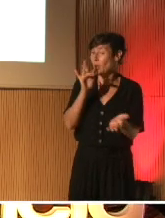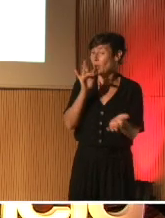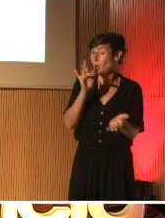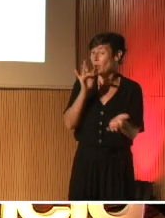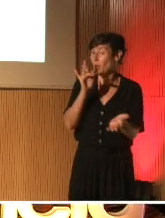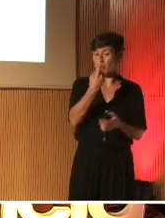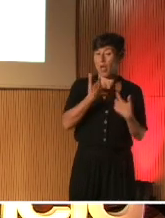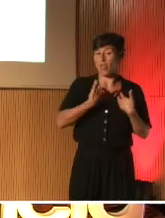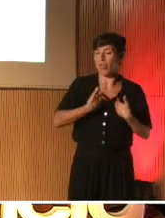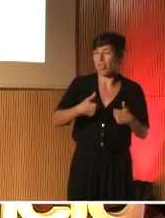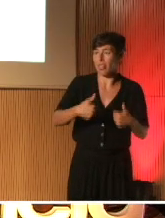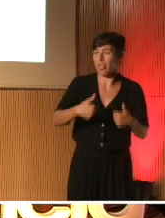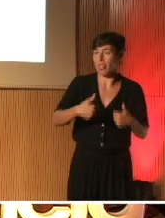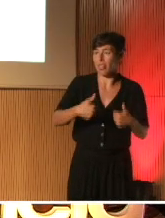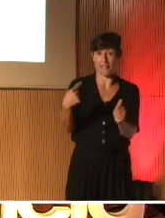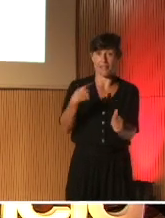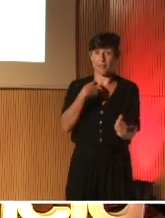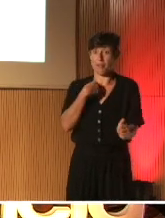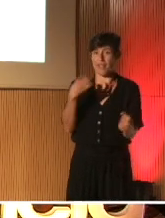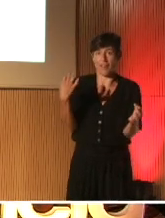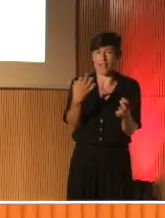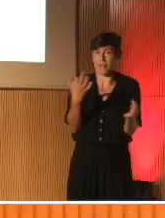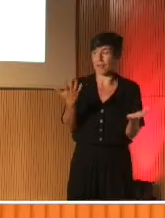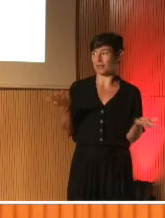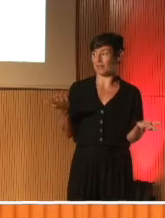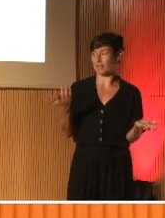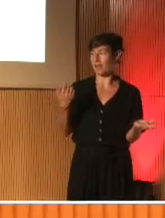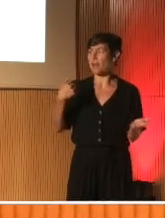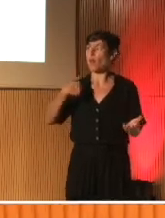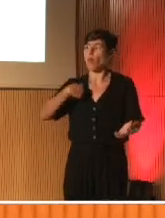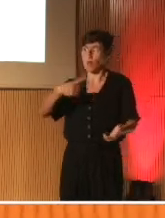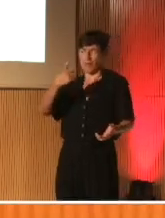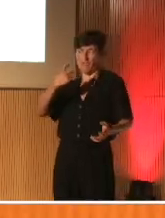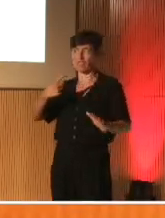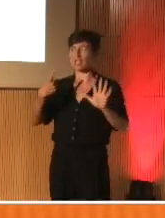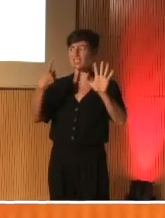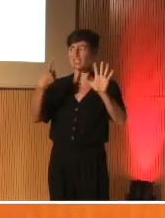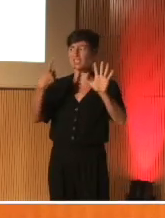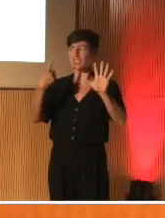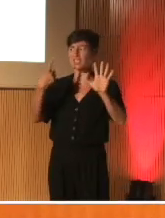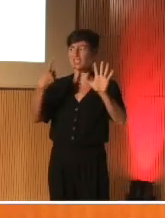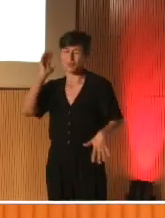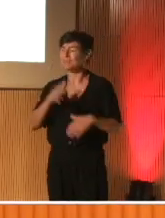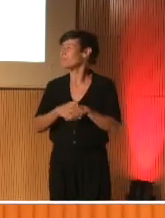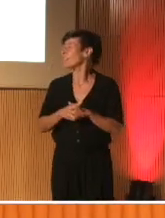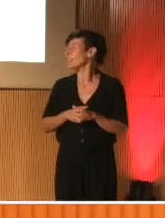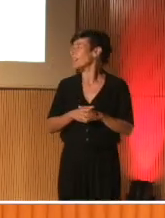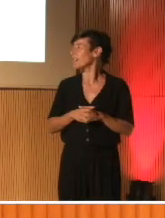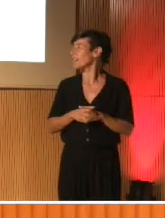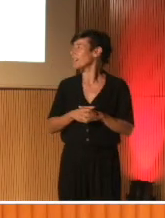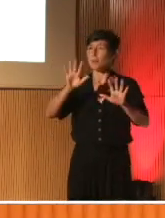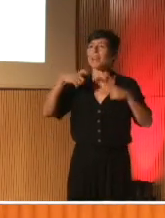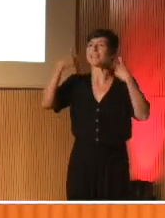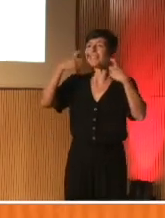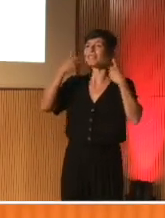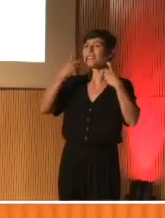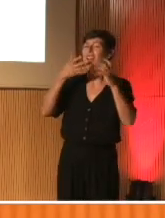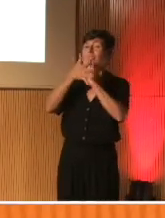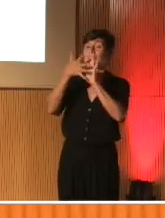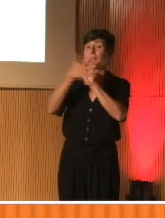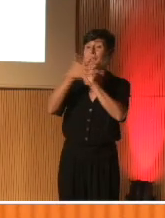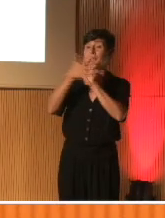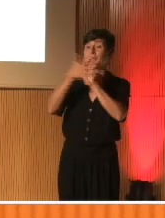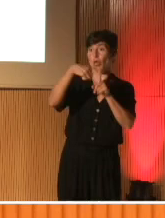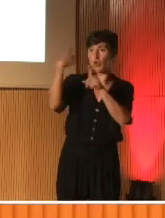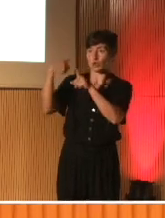pierde pues bueno con estos seis minutos que me quedan voy a estar bien de tiempo voy a intentar explicar los dos de las cosas que